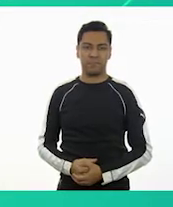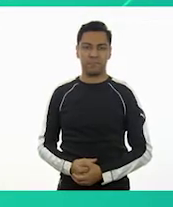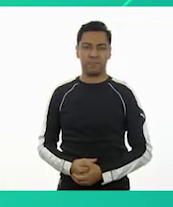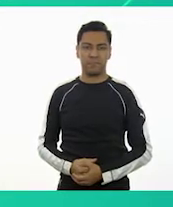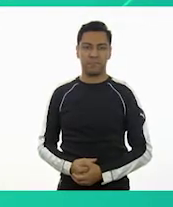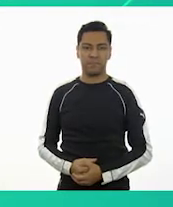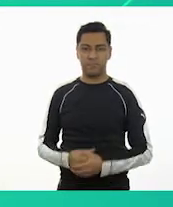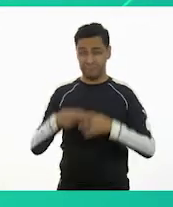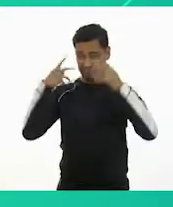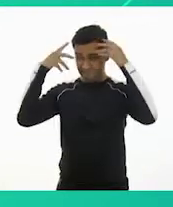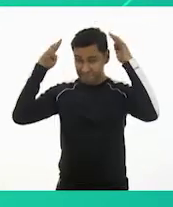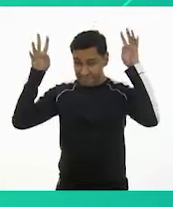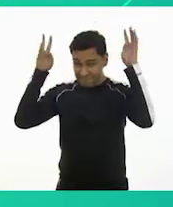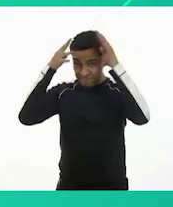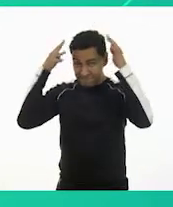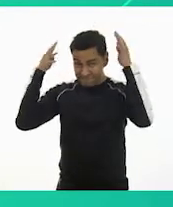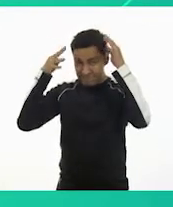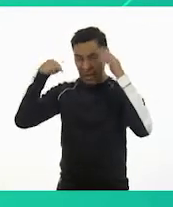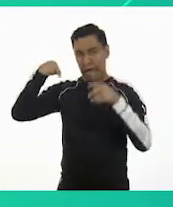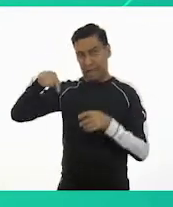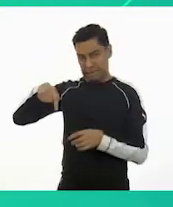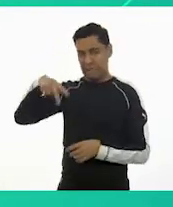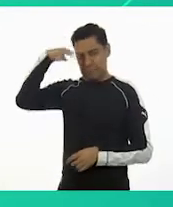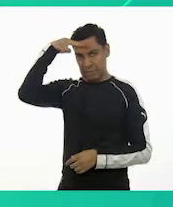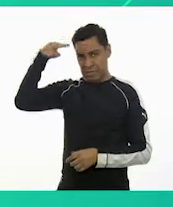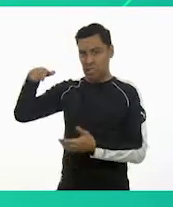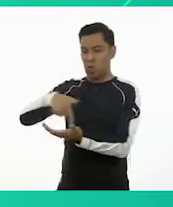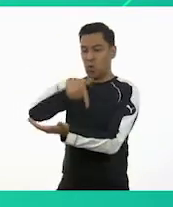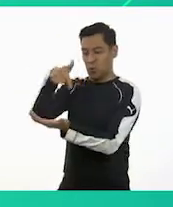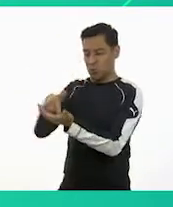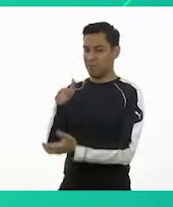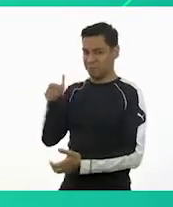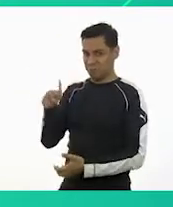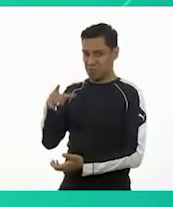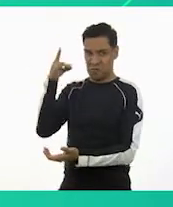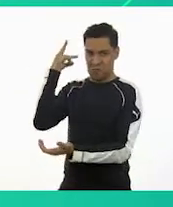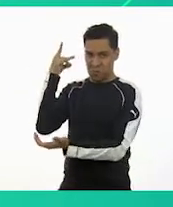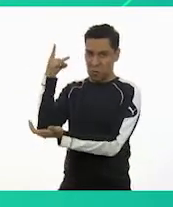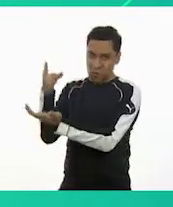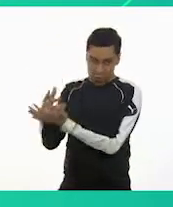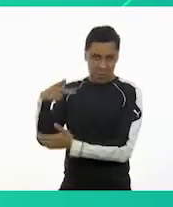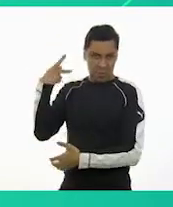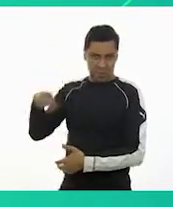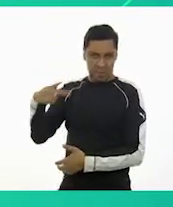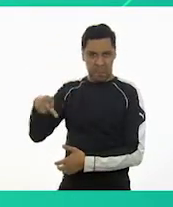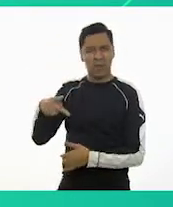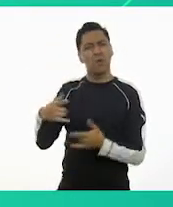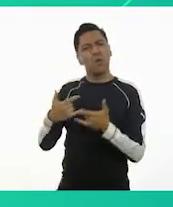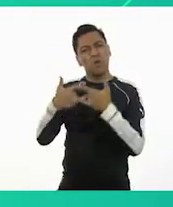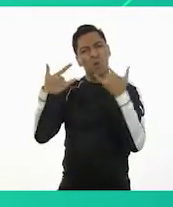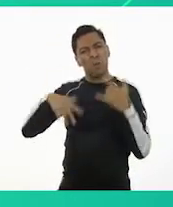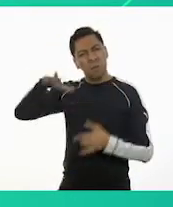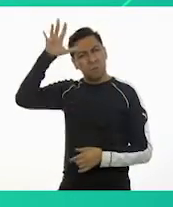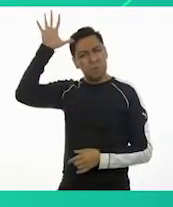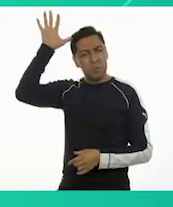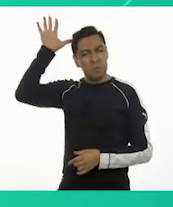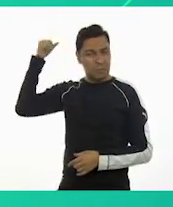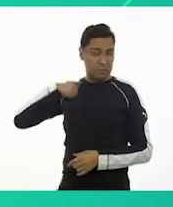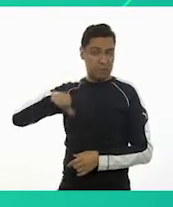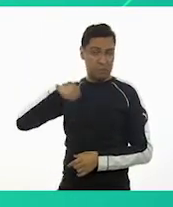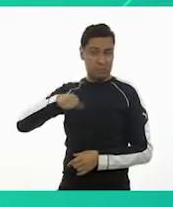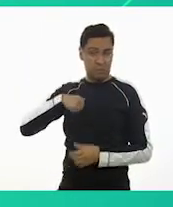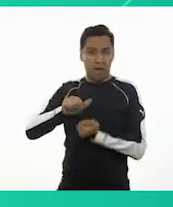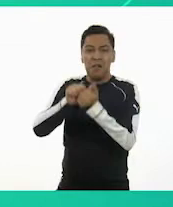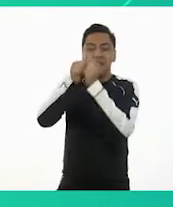El ajolote es una especie endémica del Valle de México. De acuerdo con la cosmovisión mexica, se trata de la última transformación del